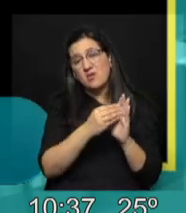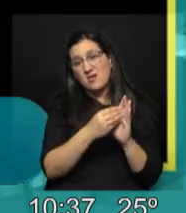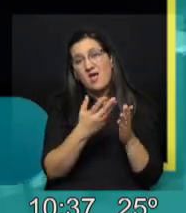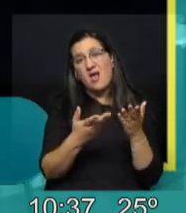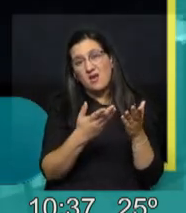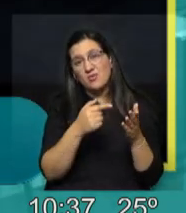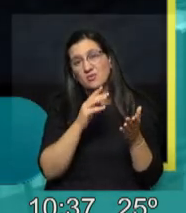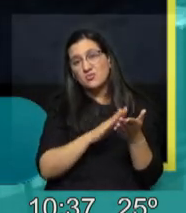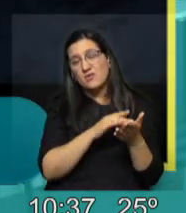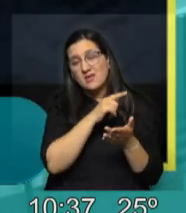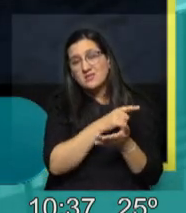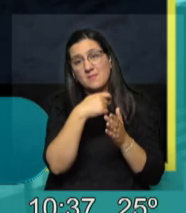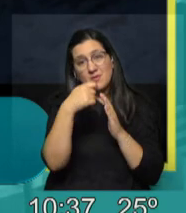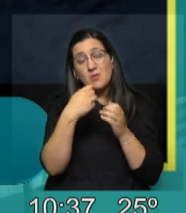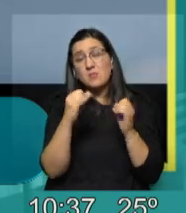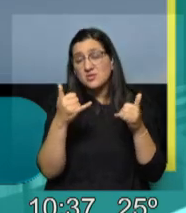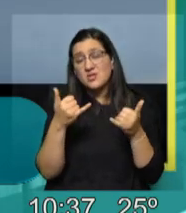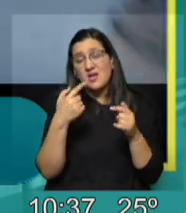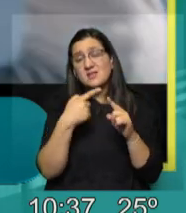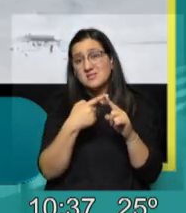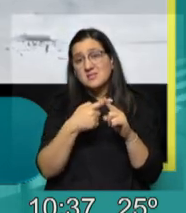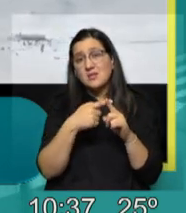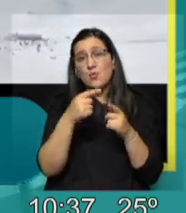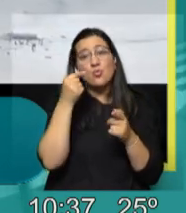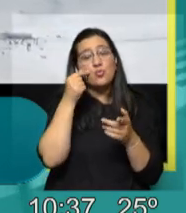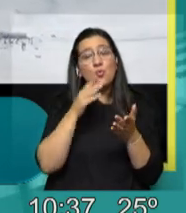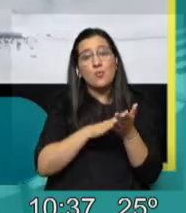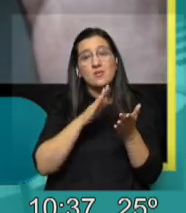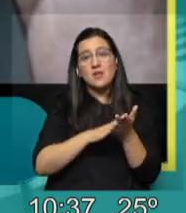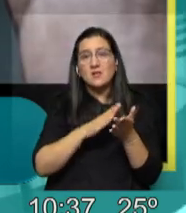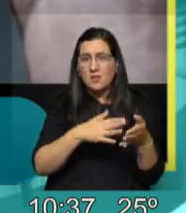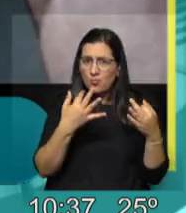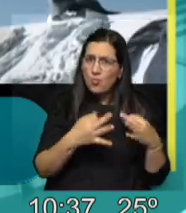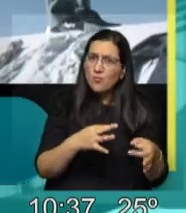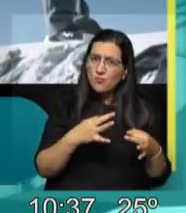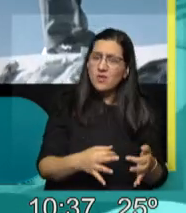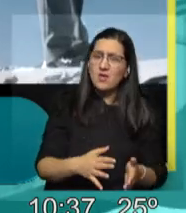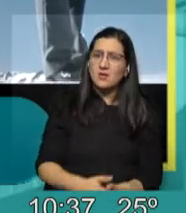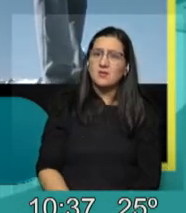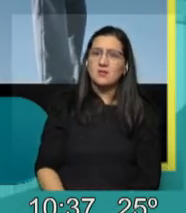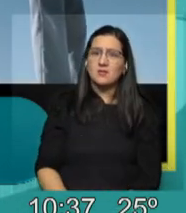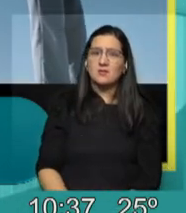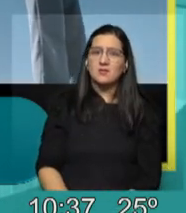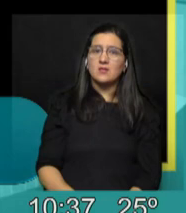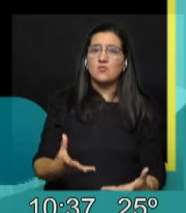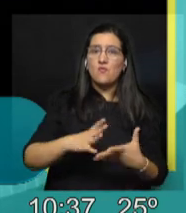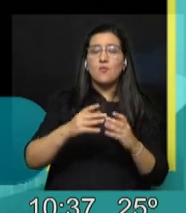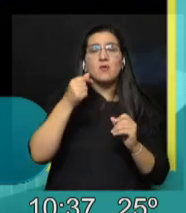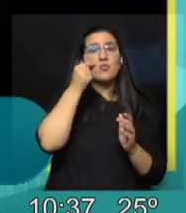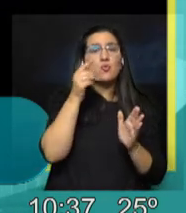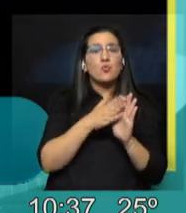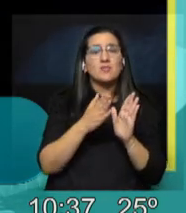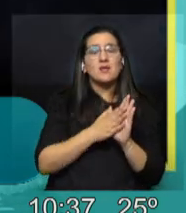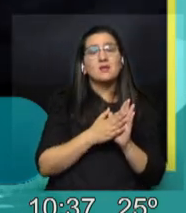existe ese documental de Orijón, que está muy bien documentado, está muy bien hecho, en formato documental. Me parece que